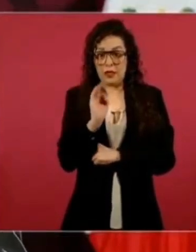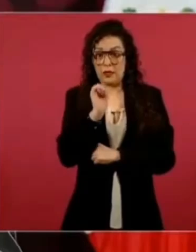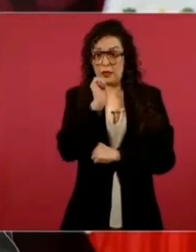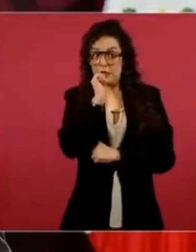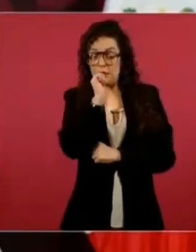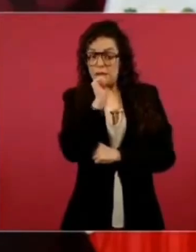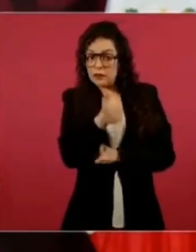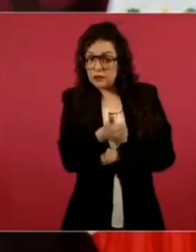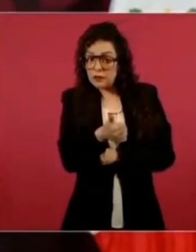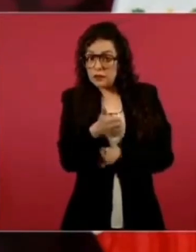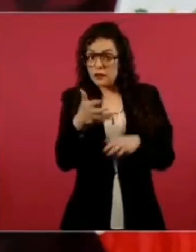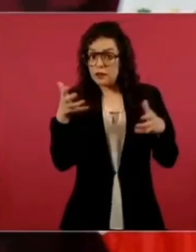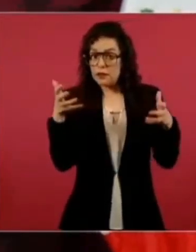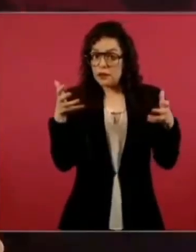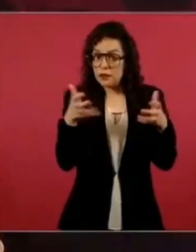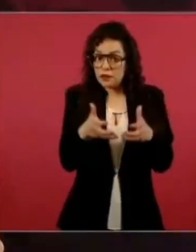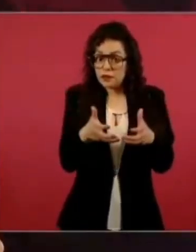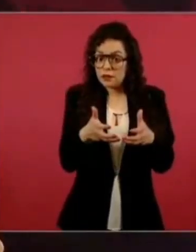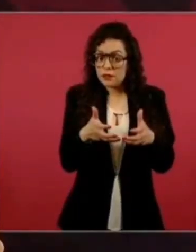la